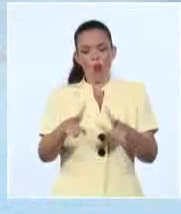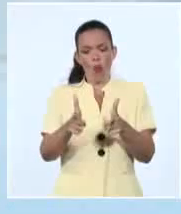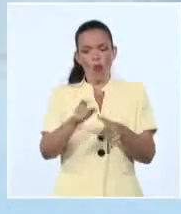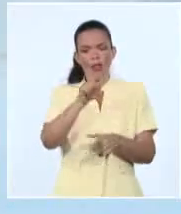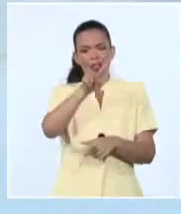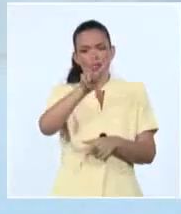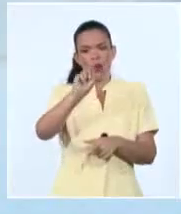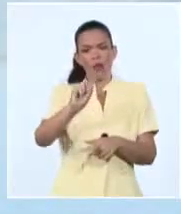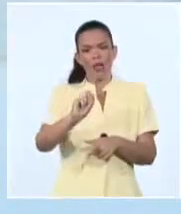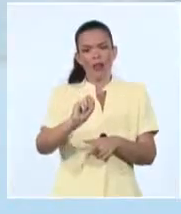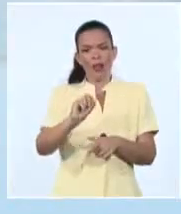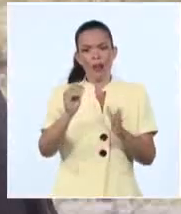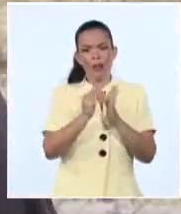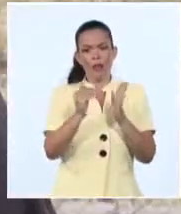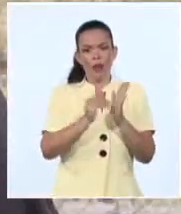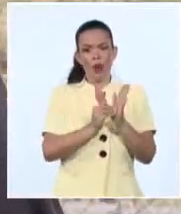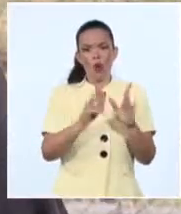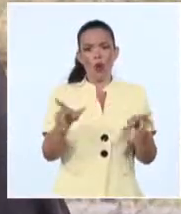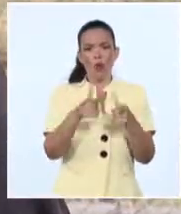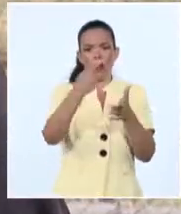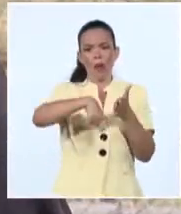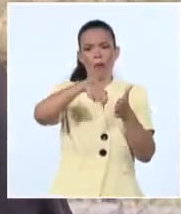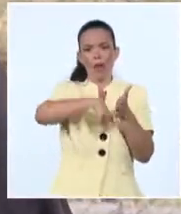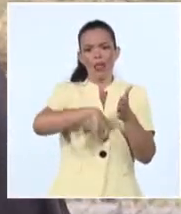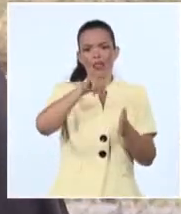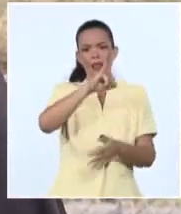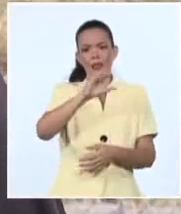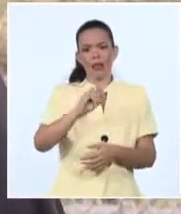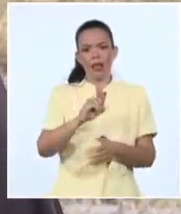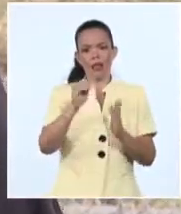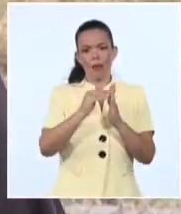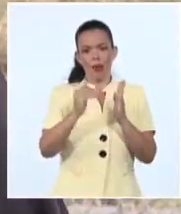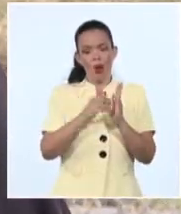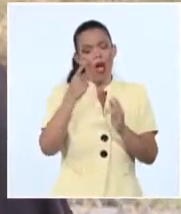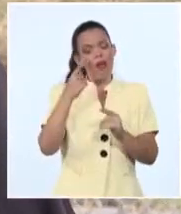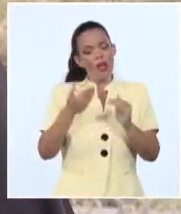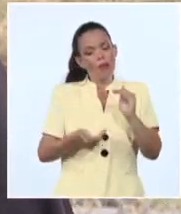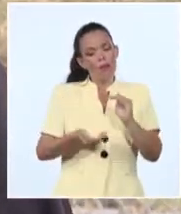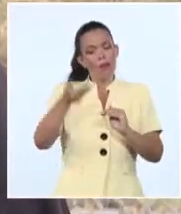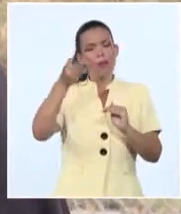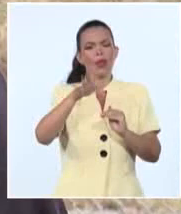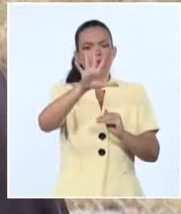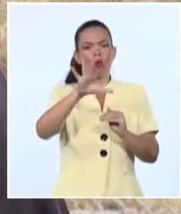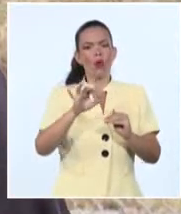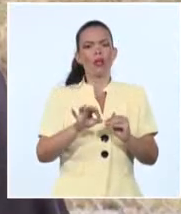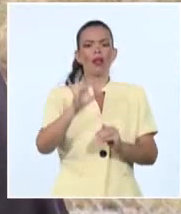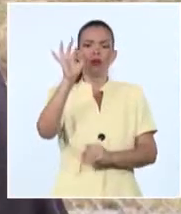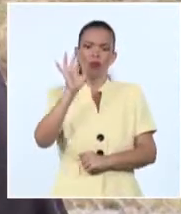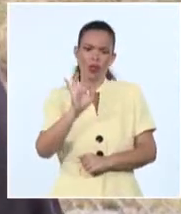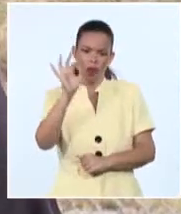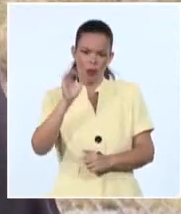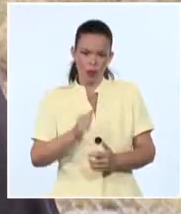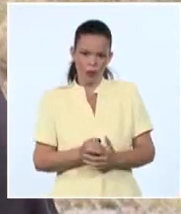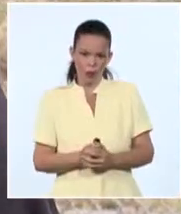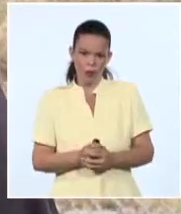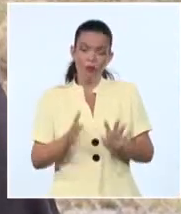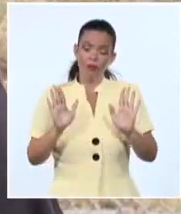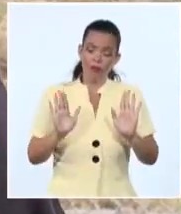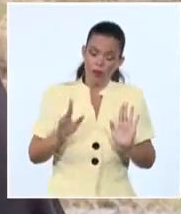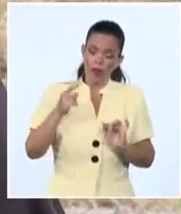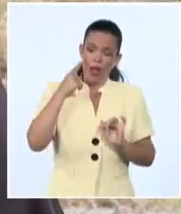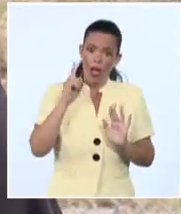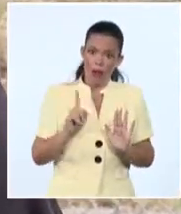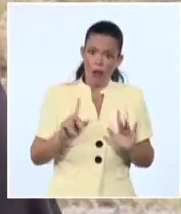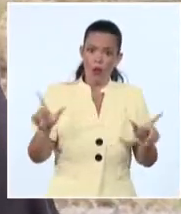millones para el plan de los 60 millones, lográndose un 50% de supervivencia, que es lo que tenemos pactado,